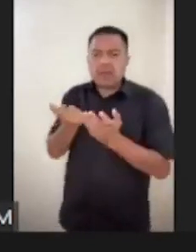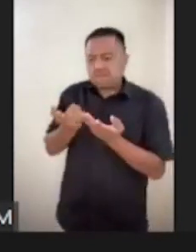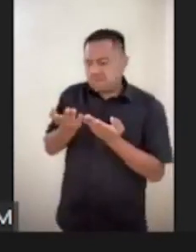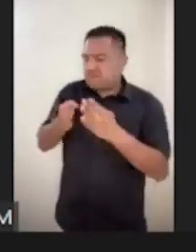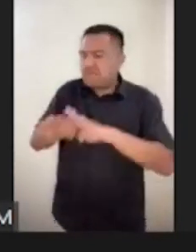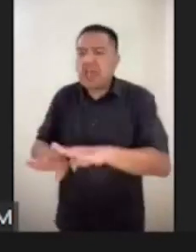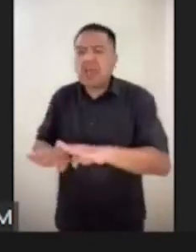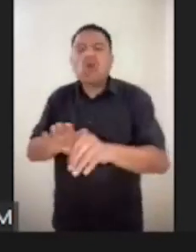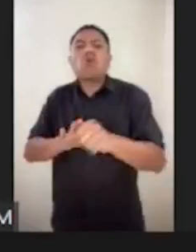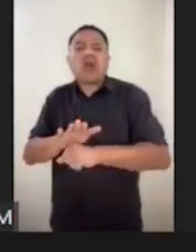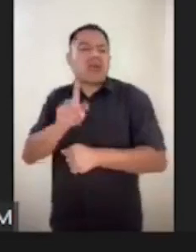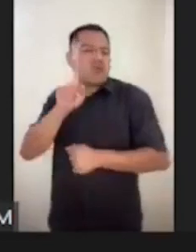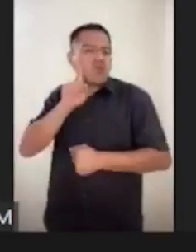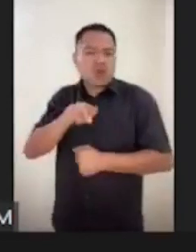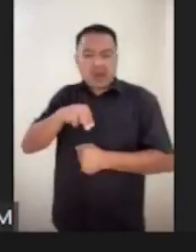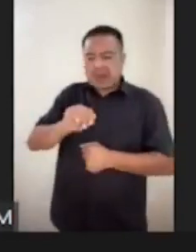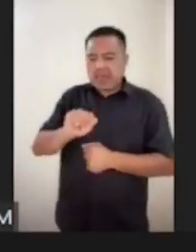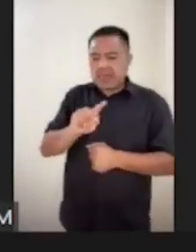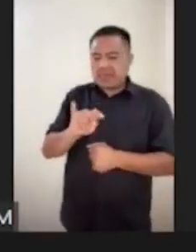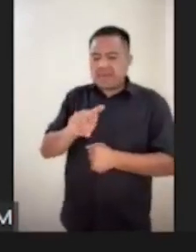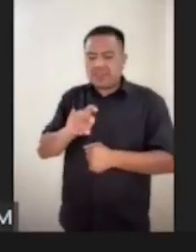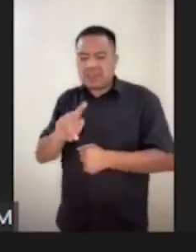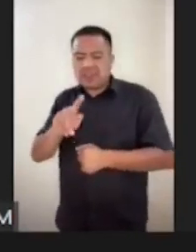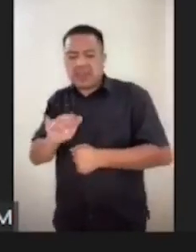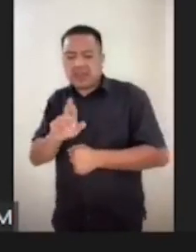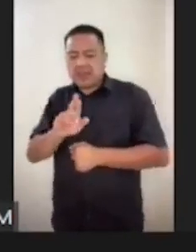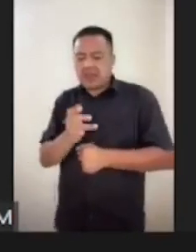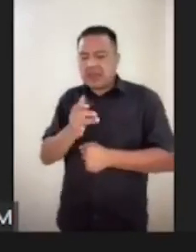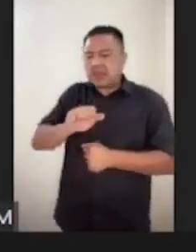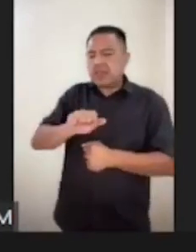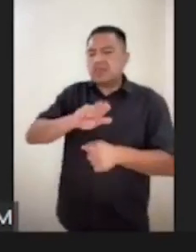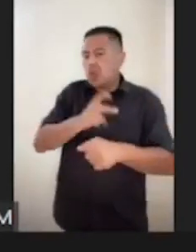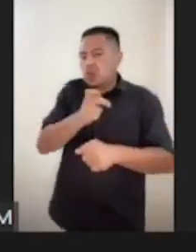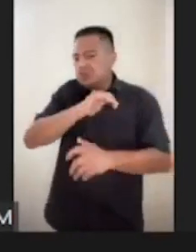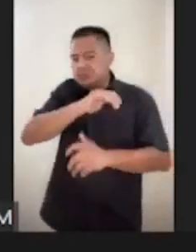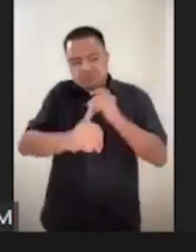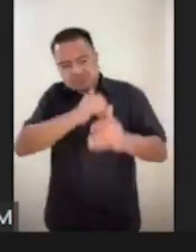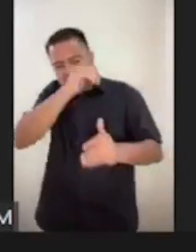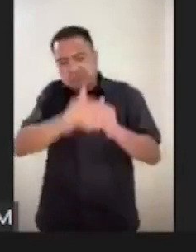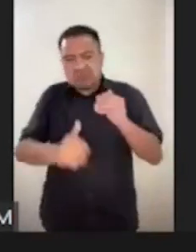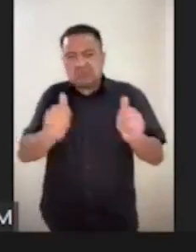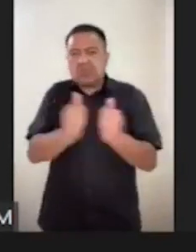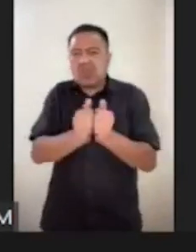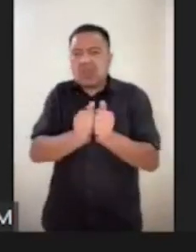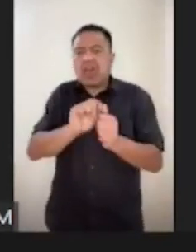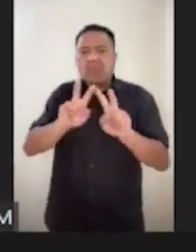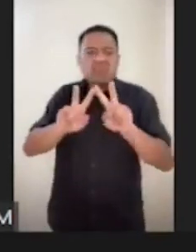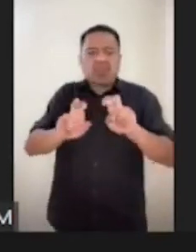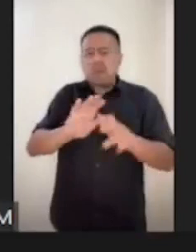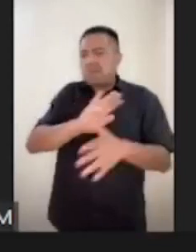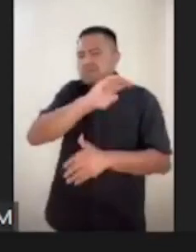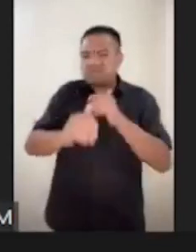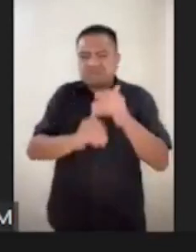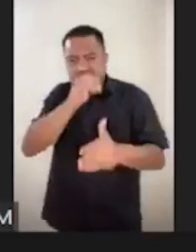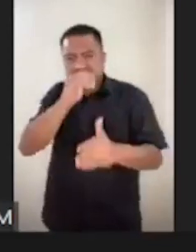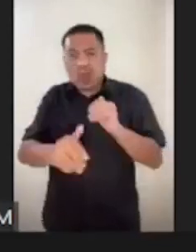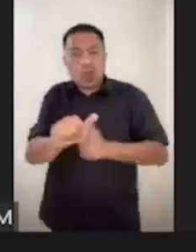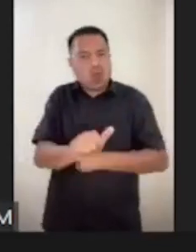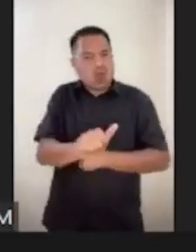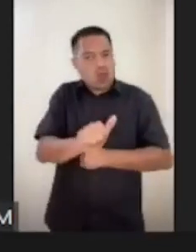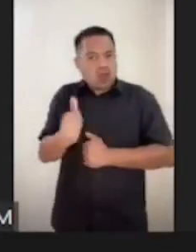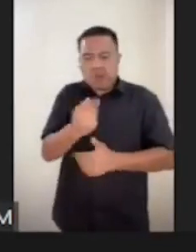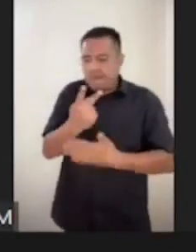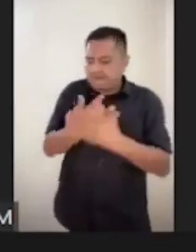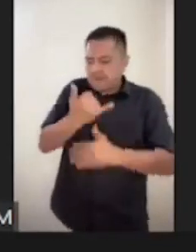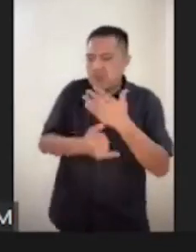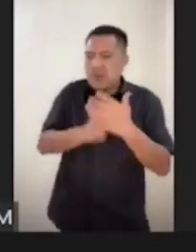de Natividad Guadarrama Reyes. Por lo anterior, se declara cumplida la sentencia y se ordena el archivo del asunto. Por otra parte, me permito dar cuenta con el